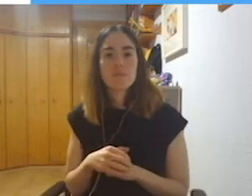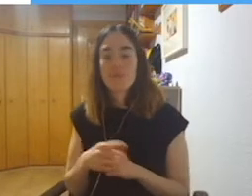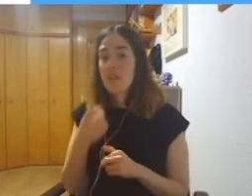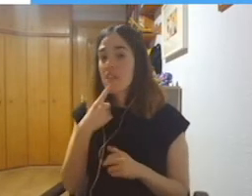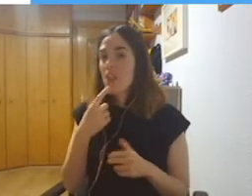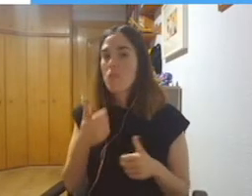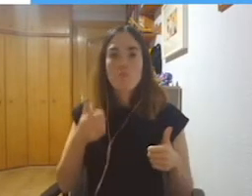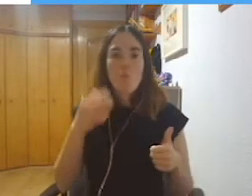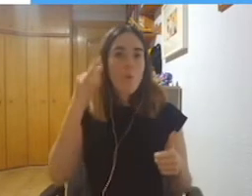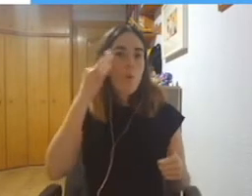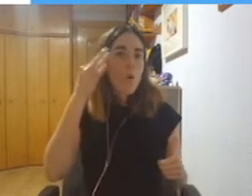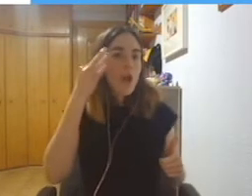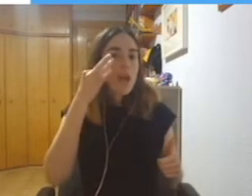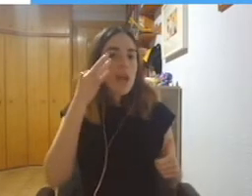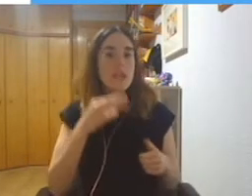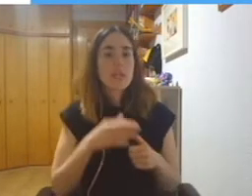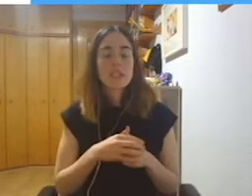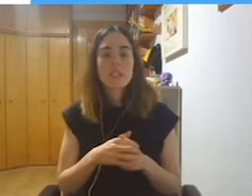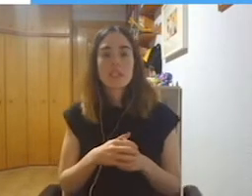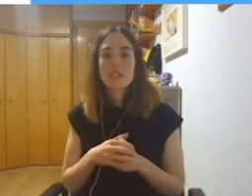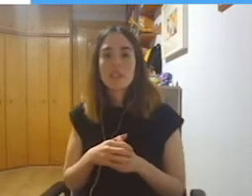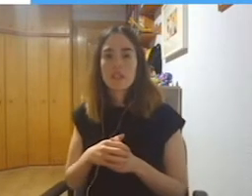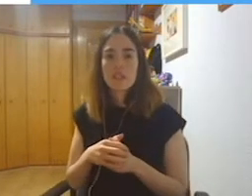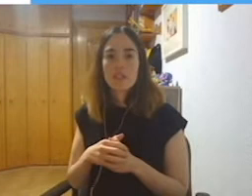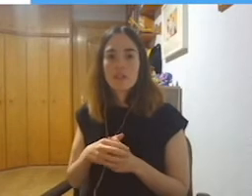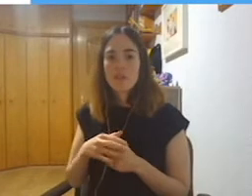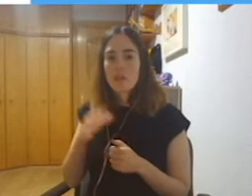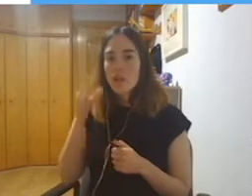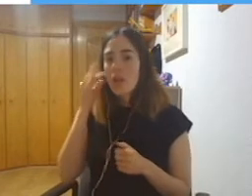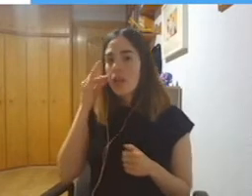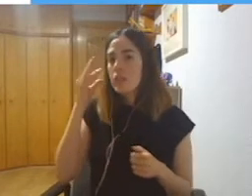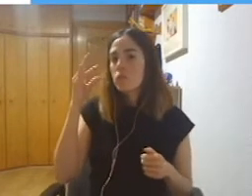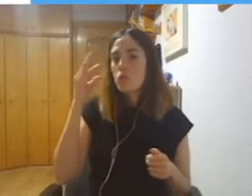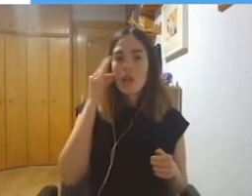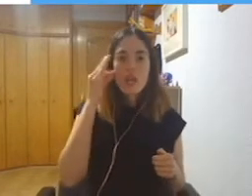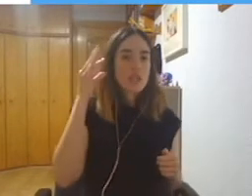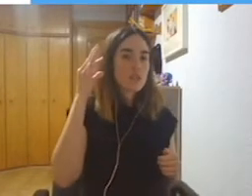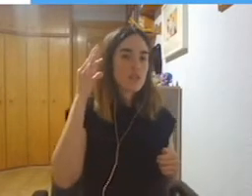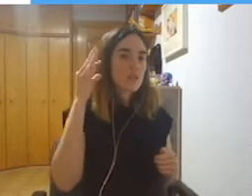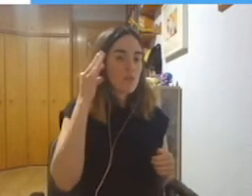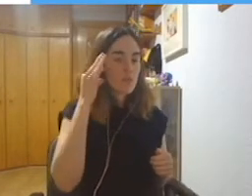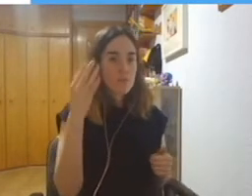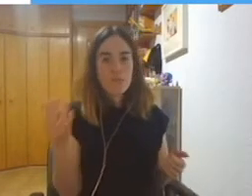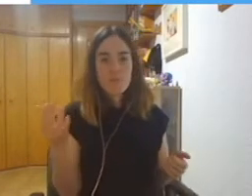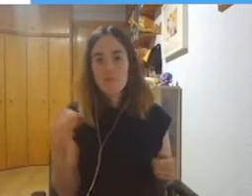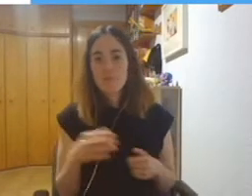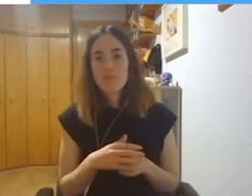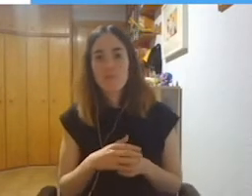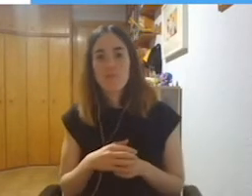Nadie dice más mujeres. Araceli, creo que también. Mujeres, mujeres.